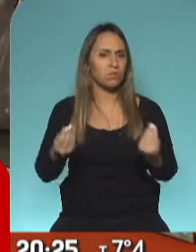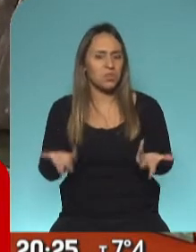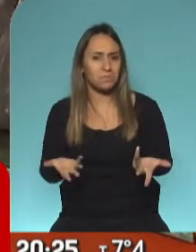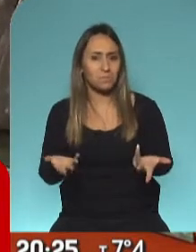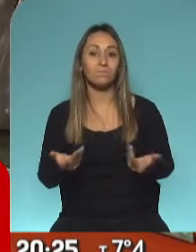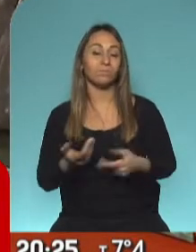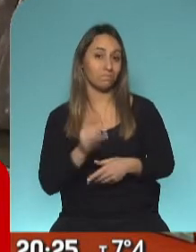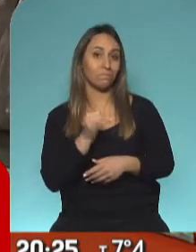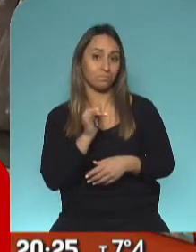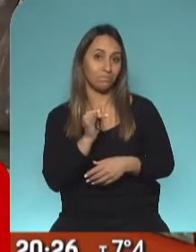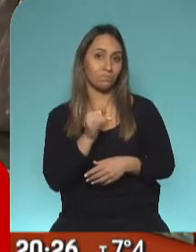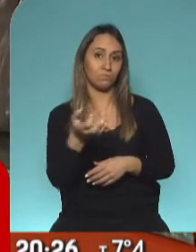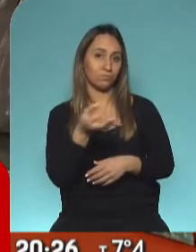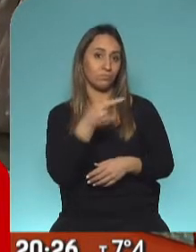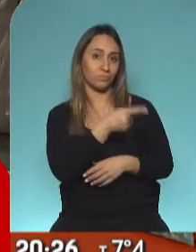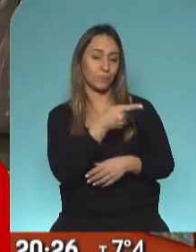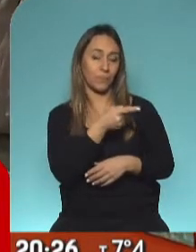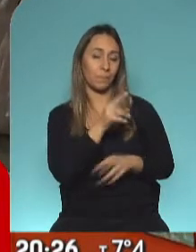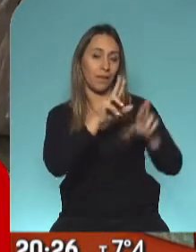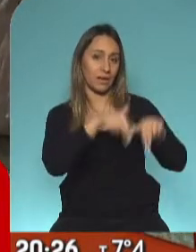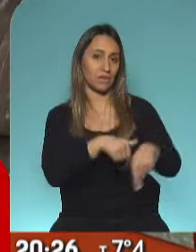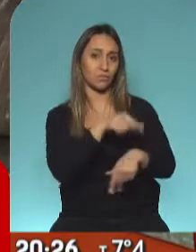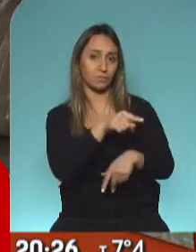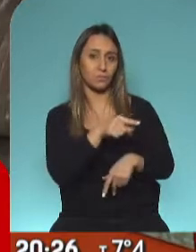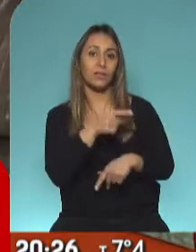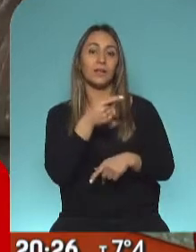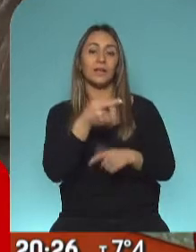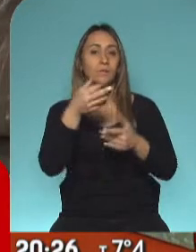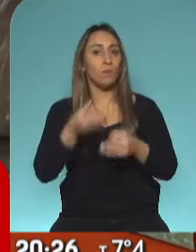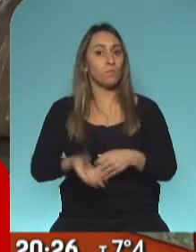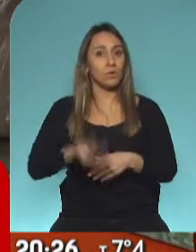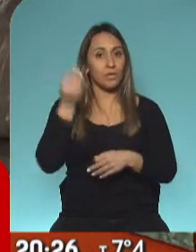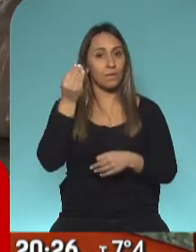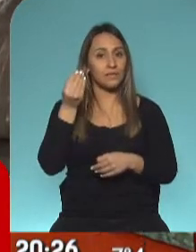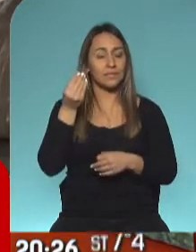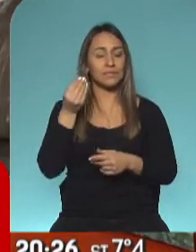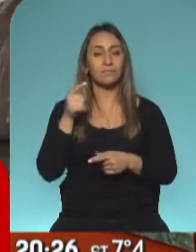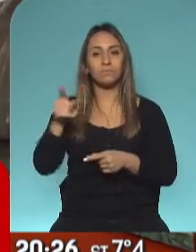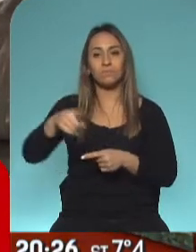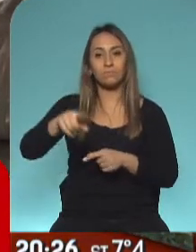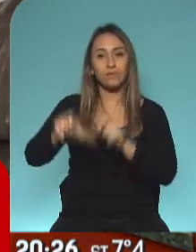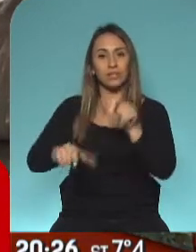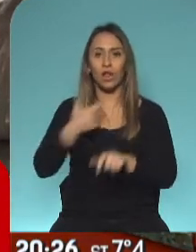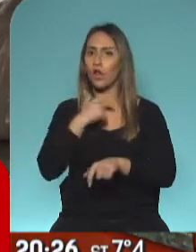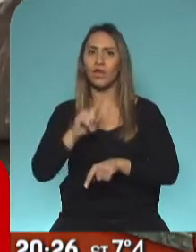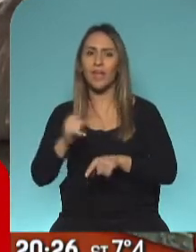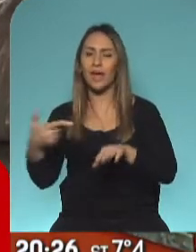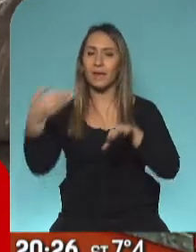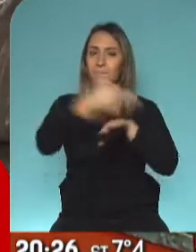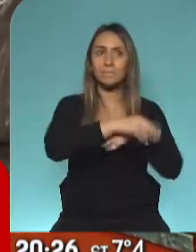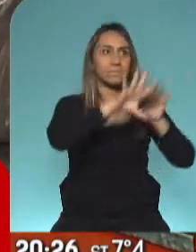si definitivamente como como decir sí y muchas veces las respuestas tienen que ver con alguien que